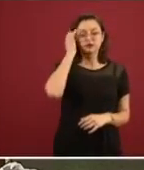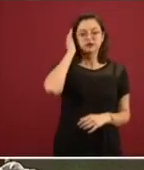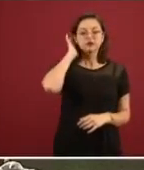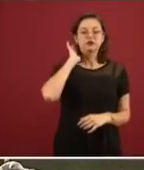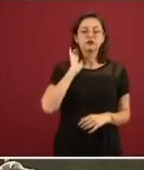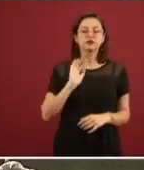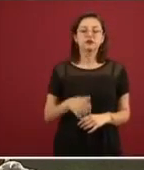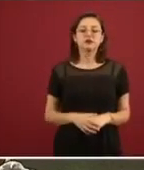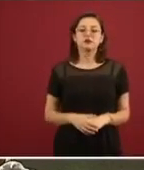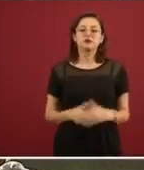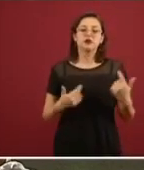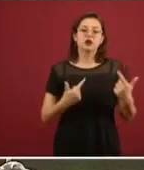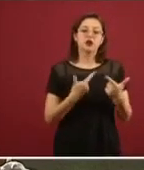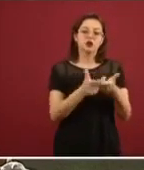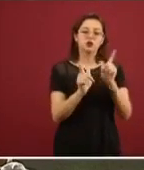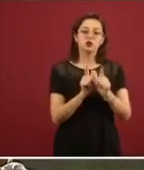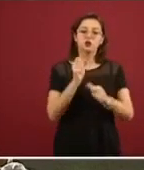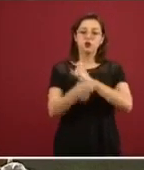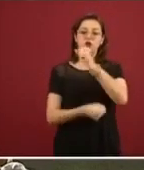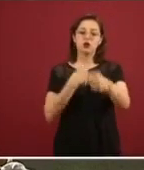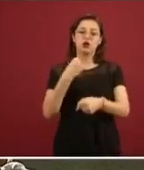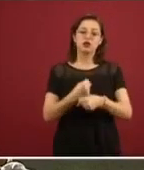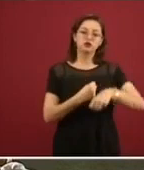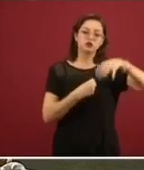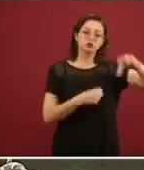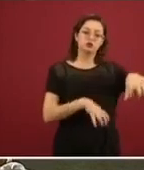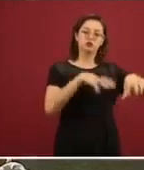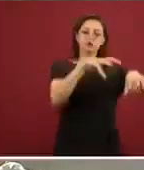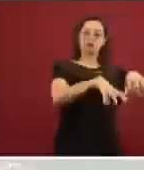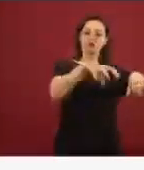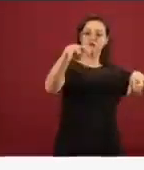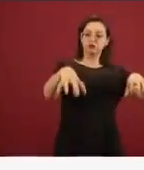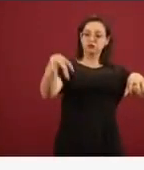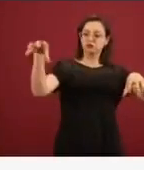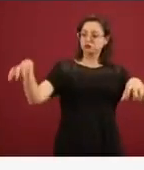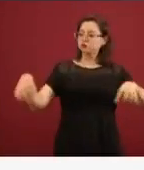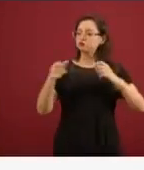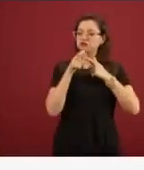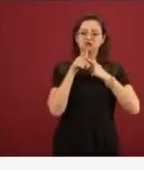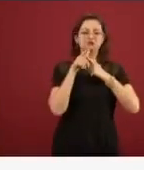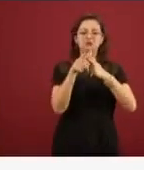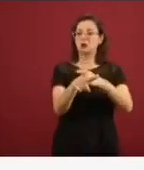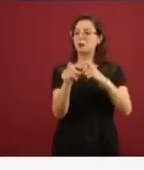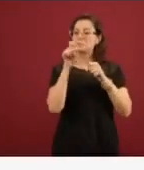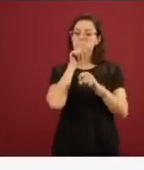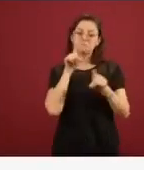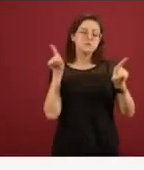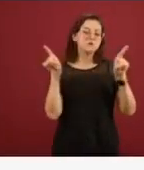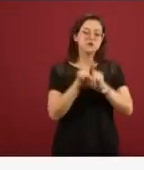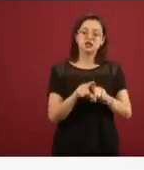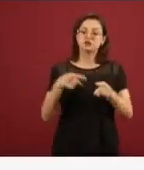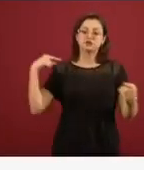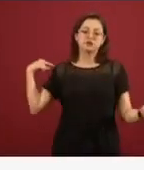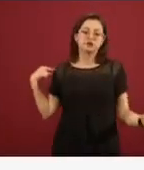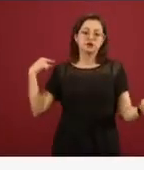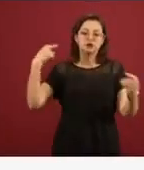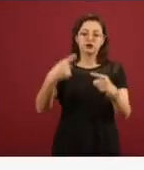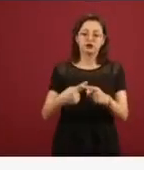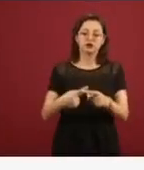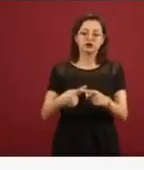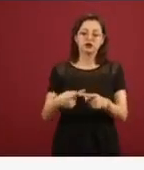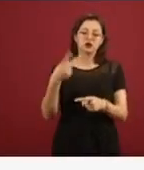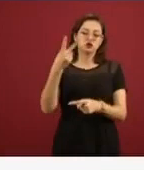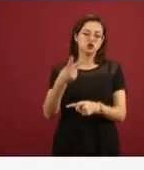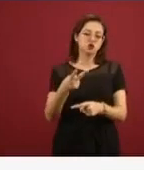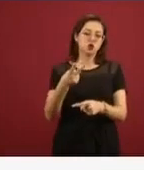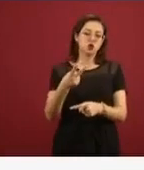tenemos la distribución por grupo de edad. Es una distribución que se ha mantenido muy estable durante prácticamente las últimas